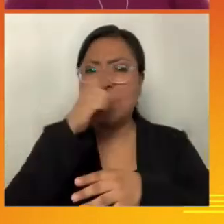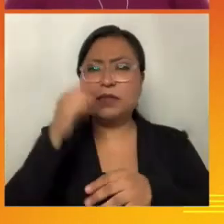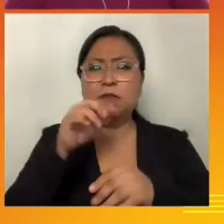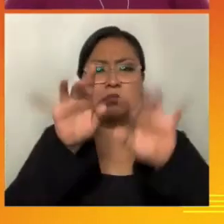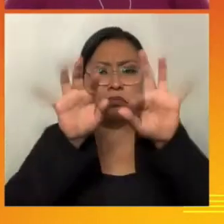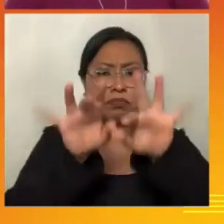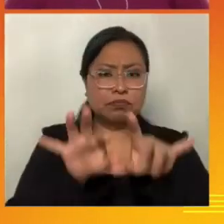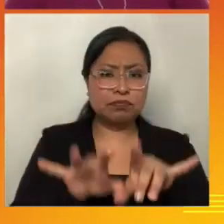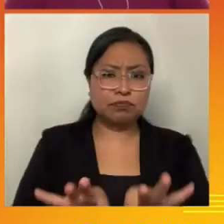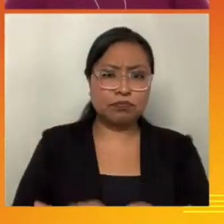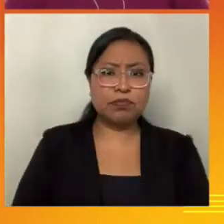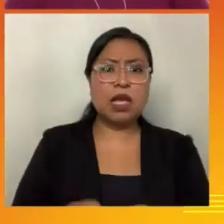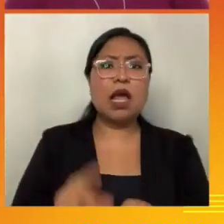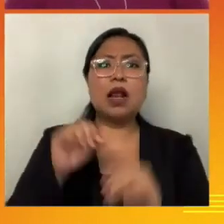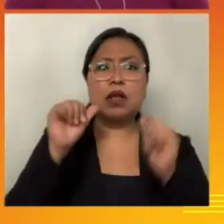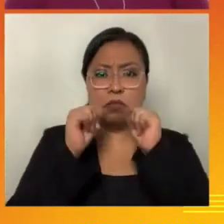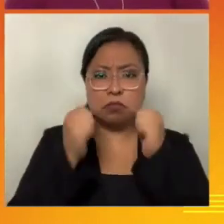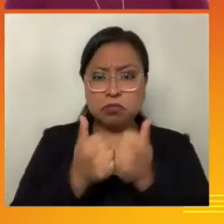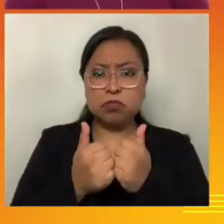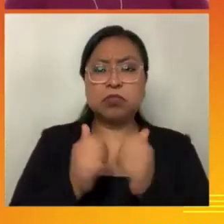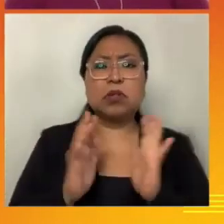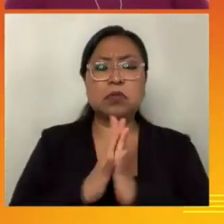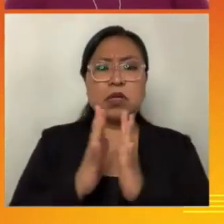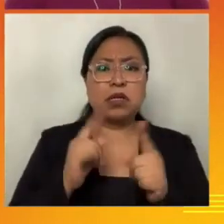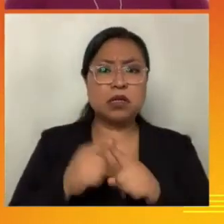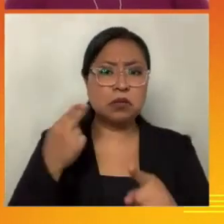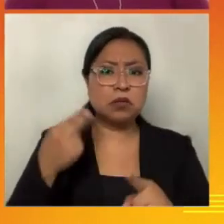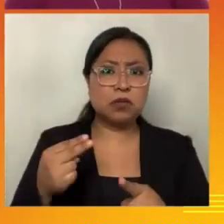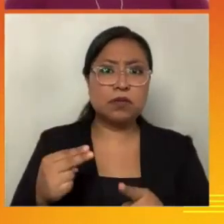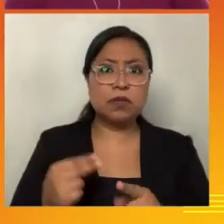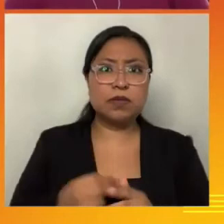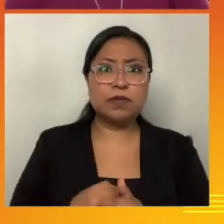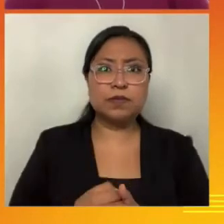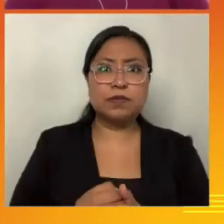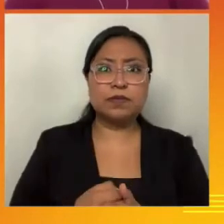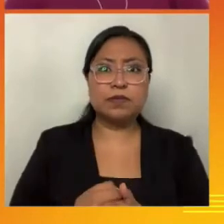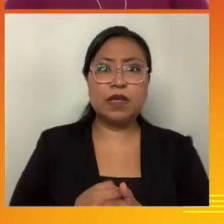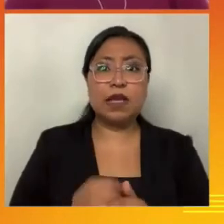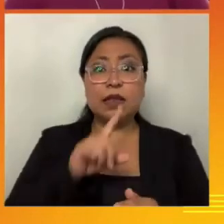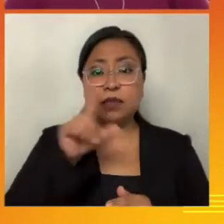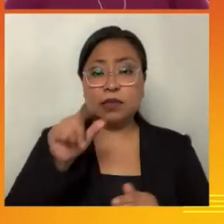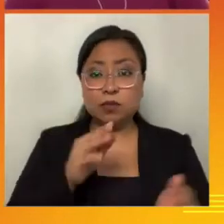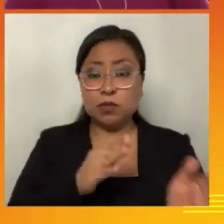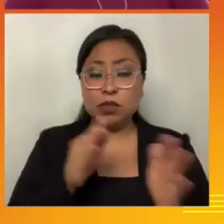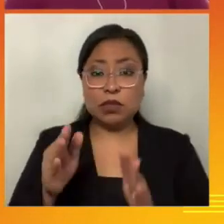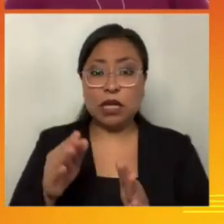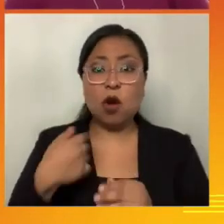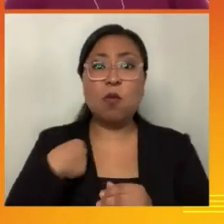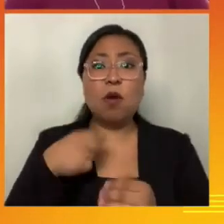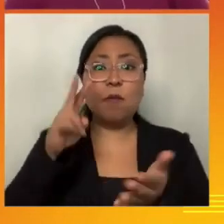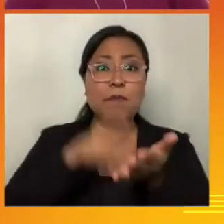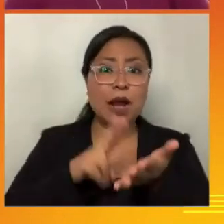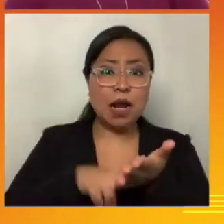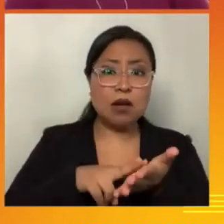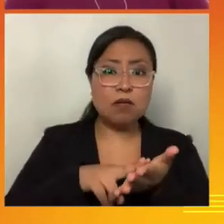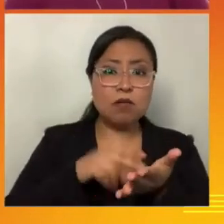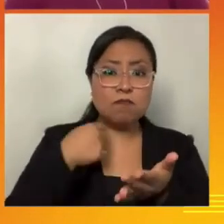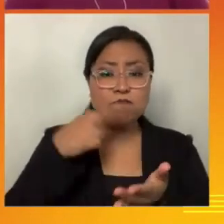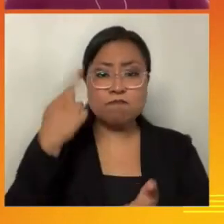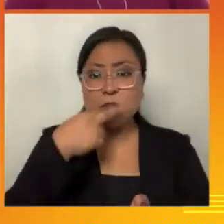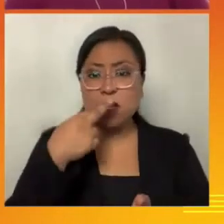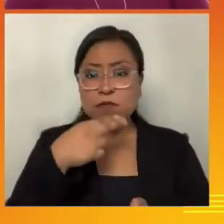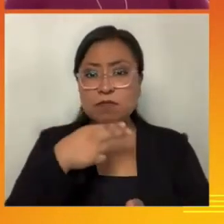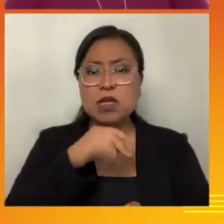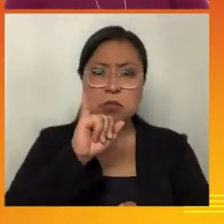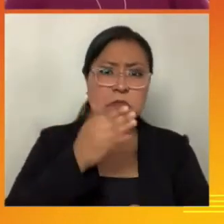el registro de la organización, y tienen que pasar por un proceso de validación que es pues muy